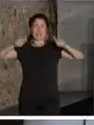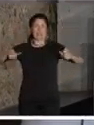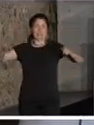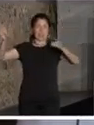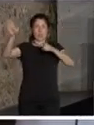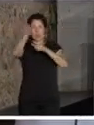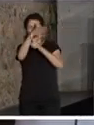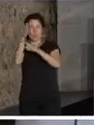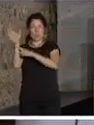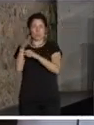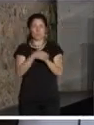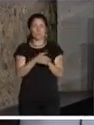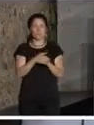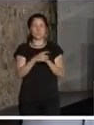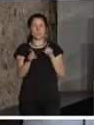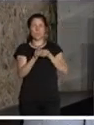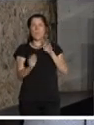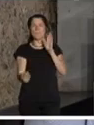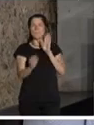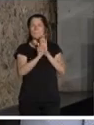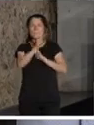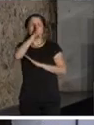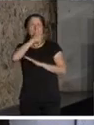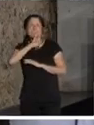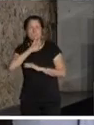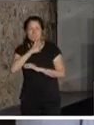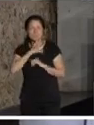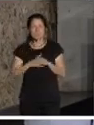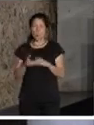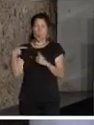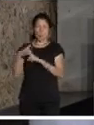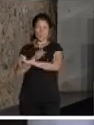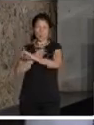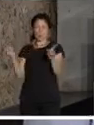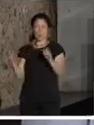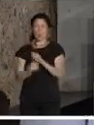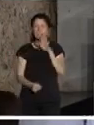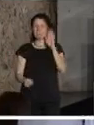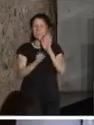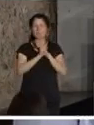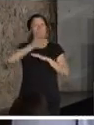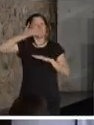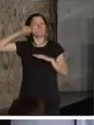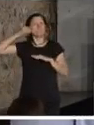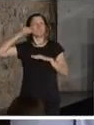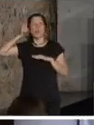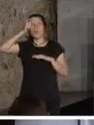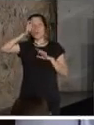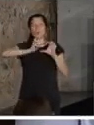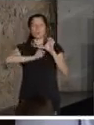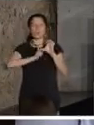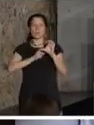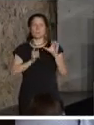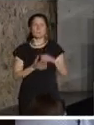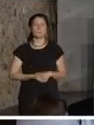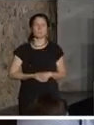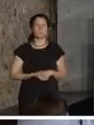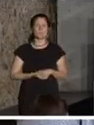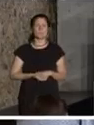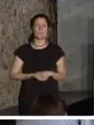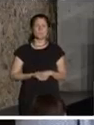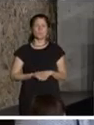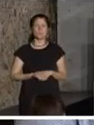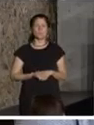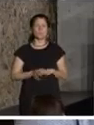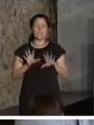una pancarta que es el símbolo de la resistencia es el símbolo de la dignidad del pueblo extremeño que